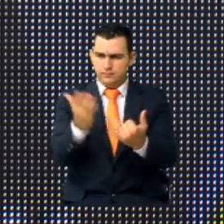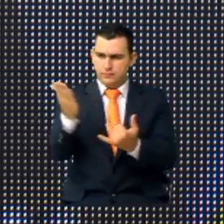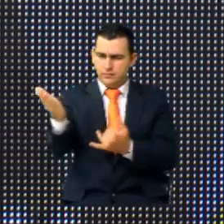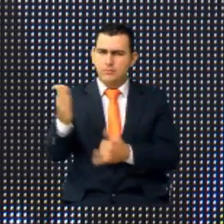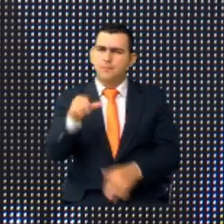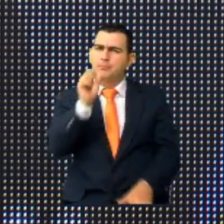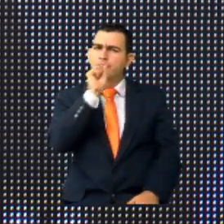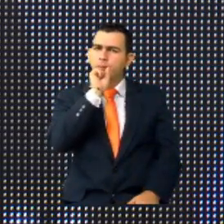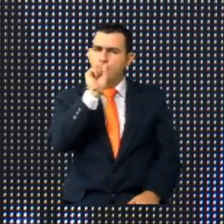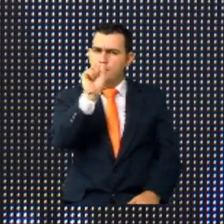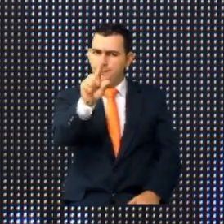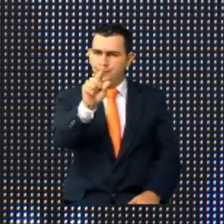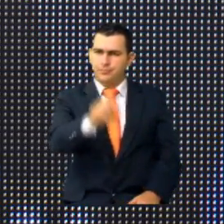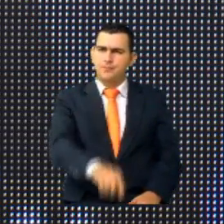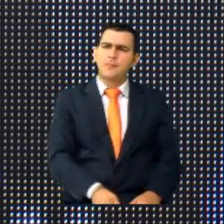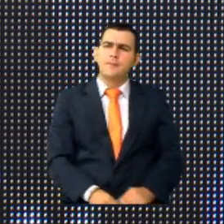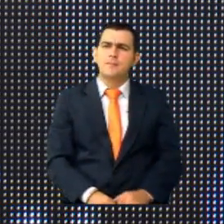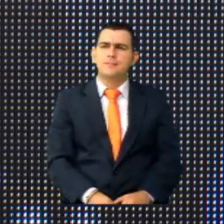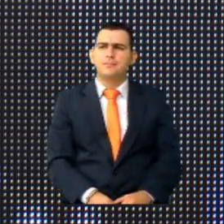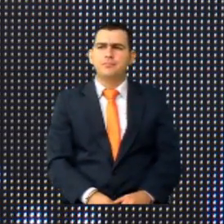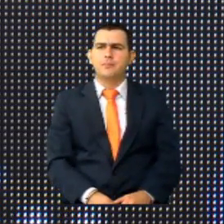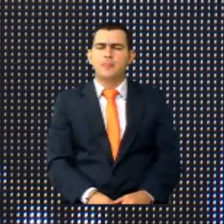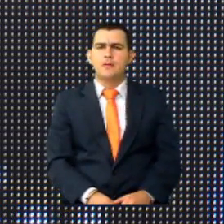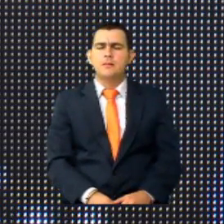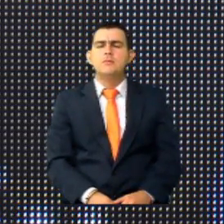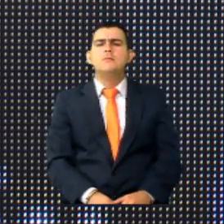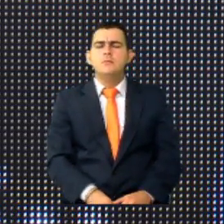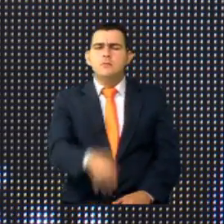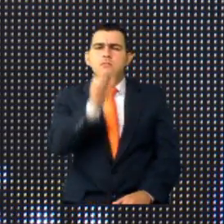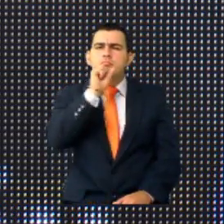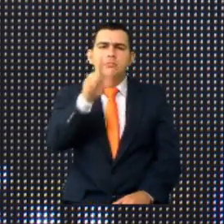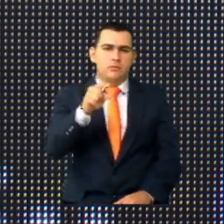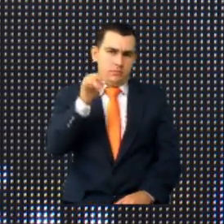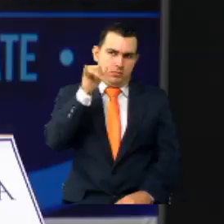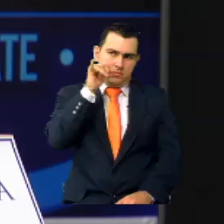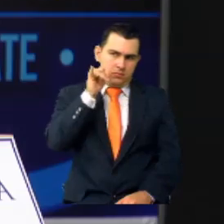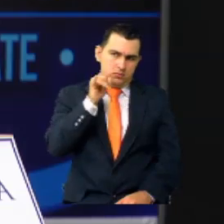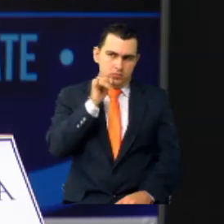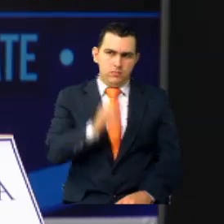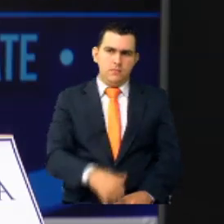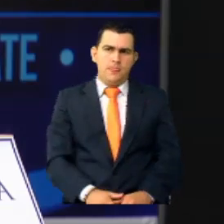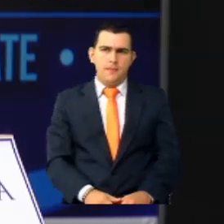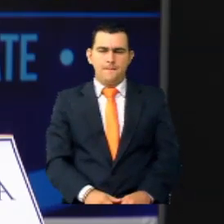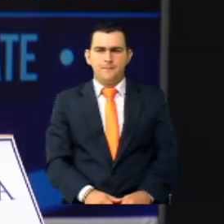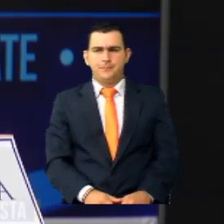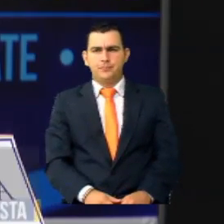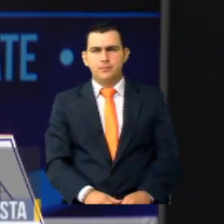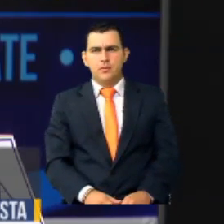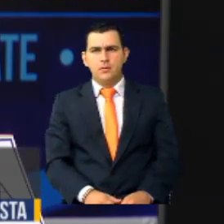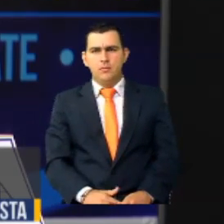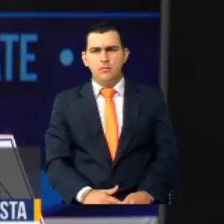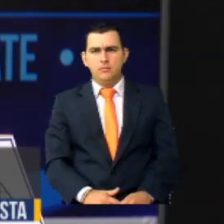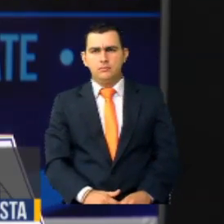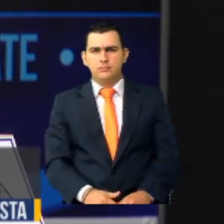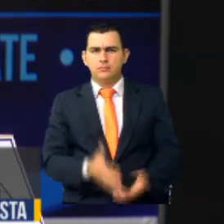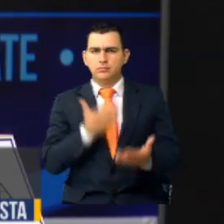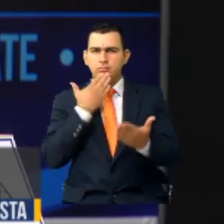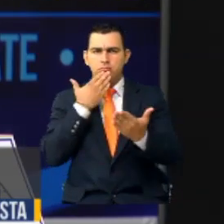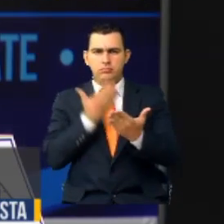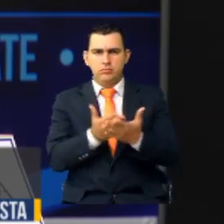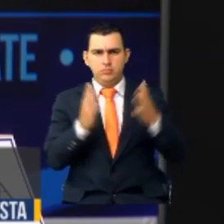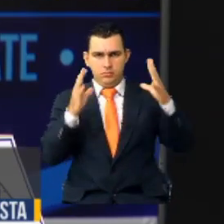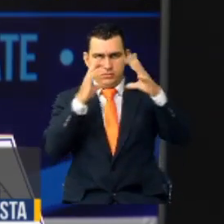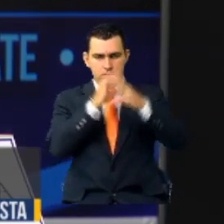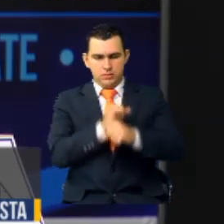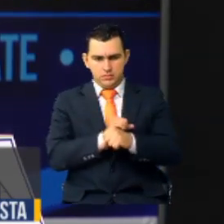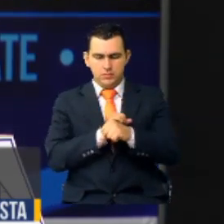por parte de nuestra periodista Mónica Arcella a la candidata Janet Mojica. Candidata Janet, buenas noches.